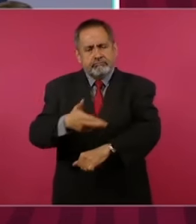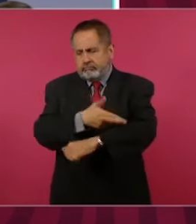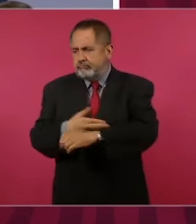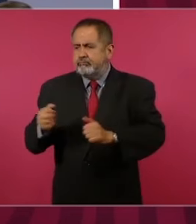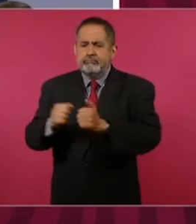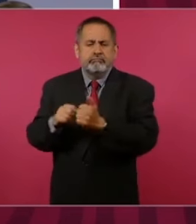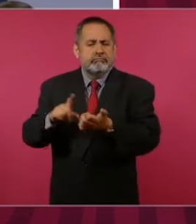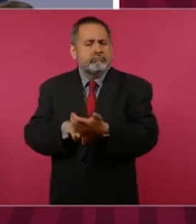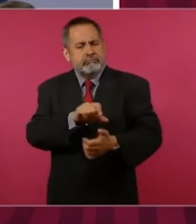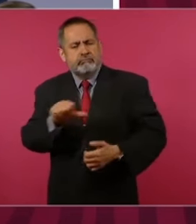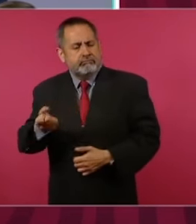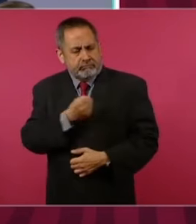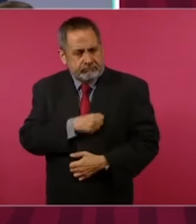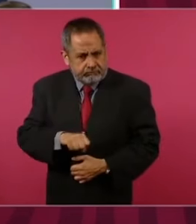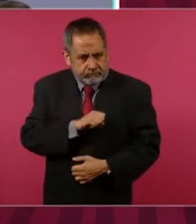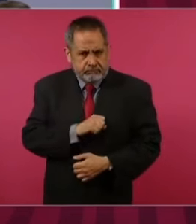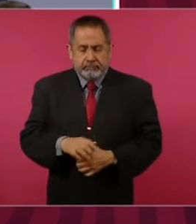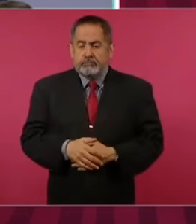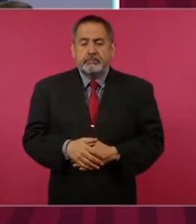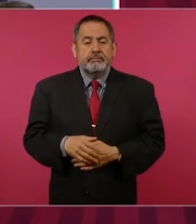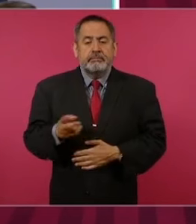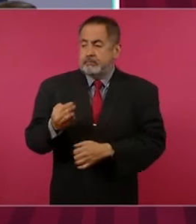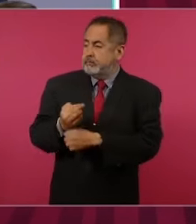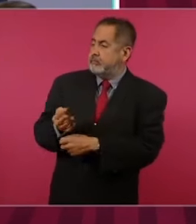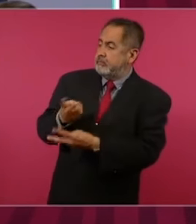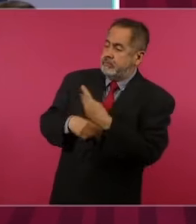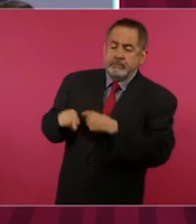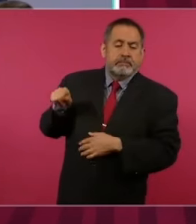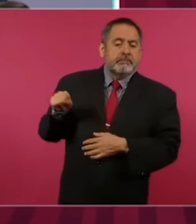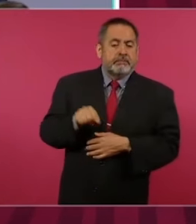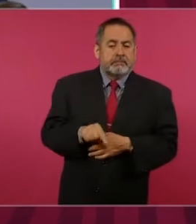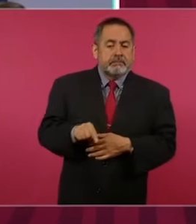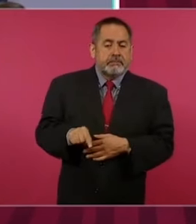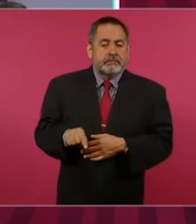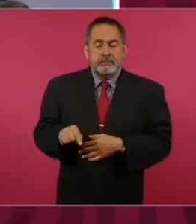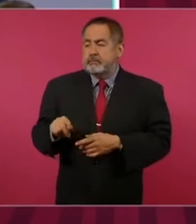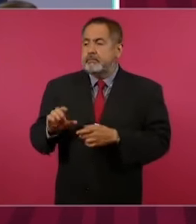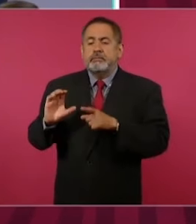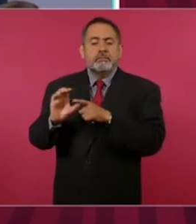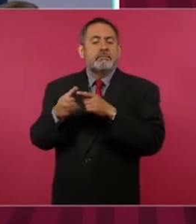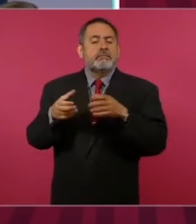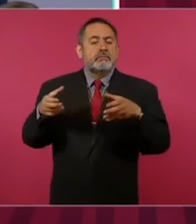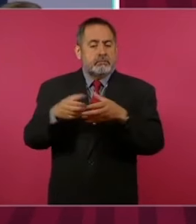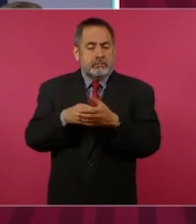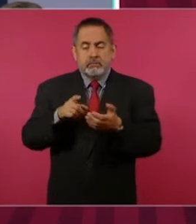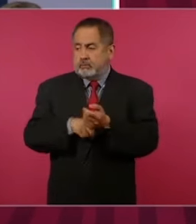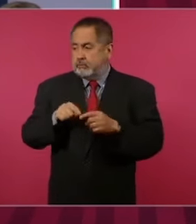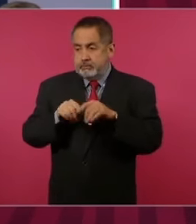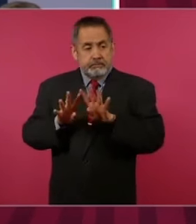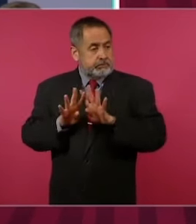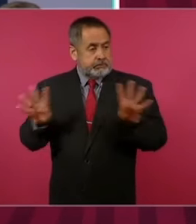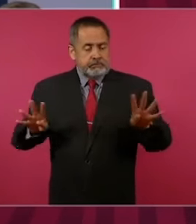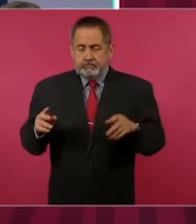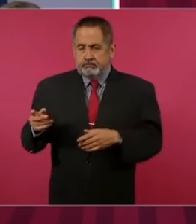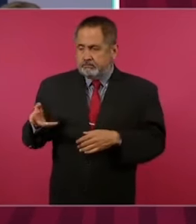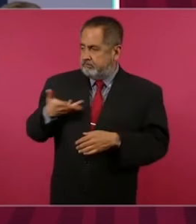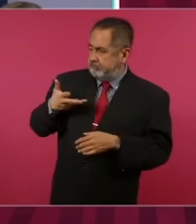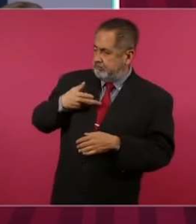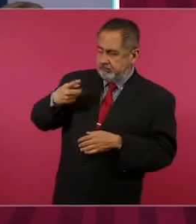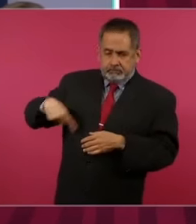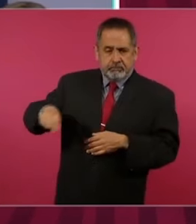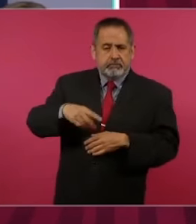salud. Aquí nos acompañan todo el comité de este centro de salud,